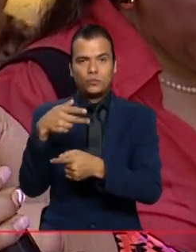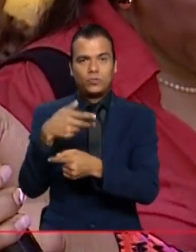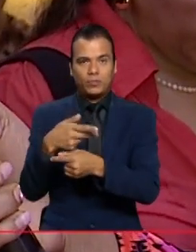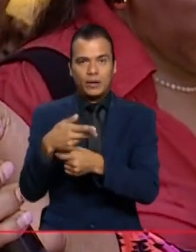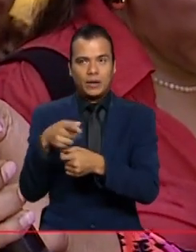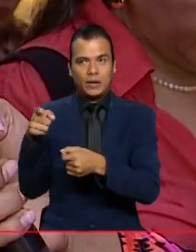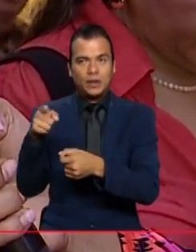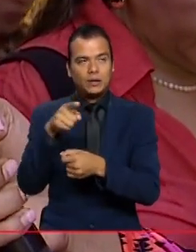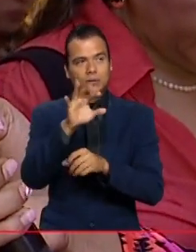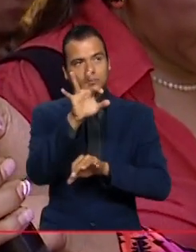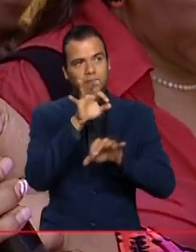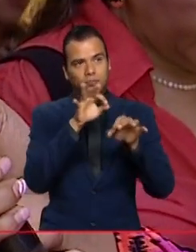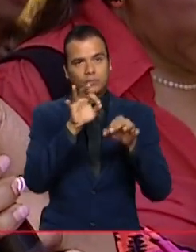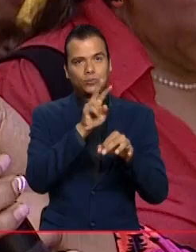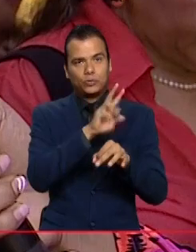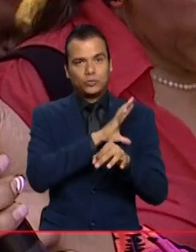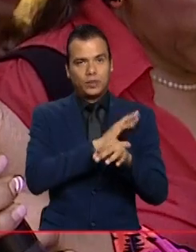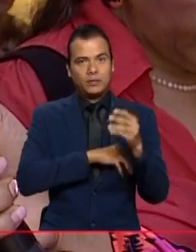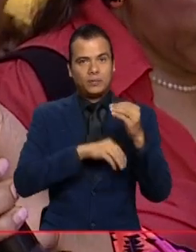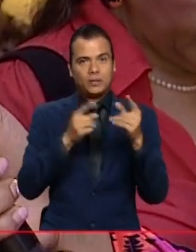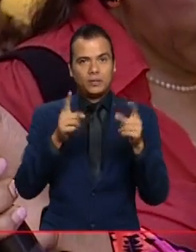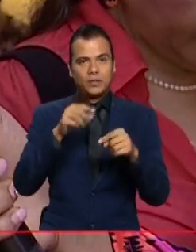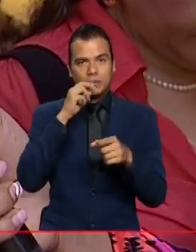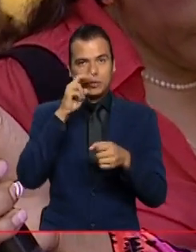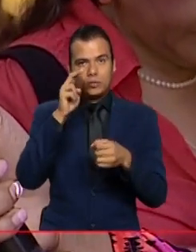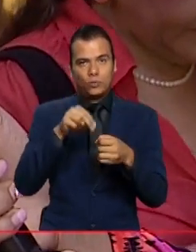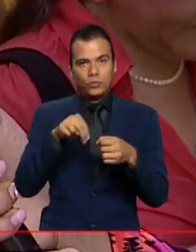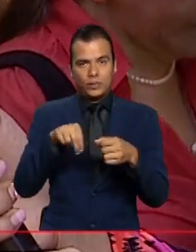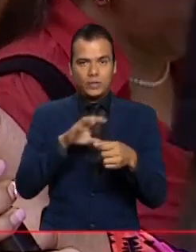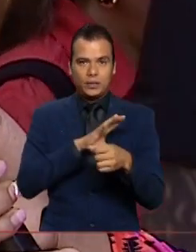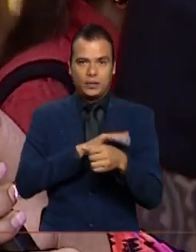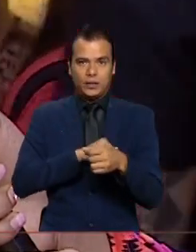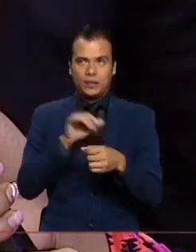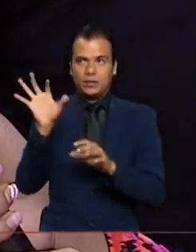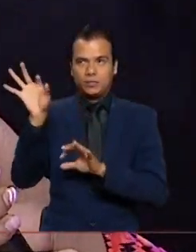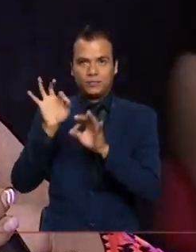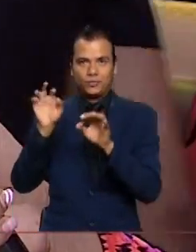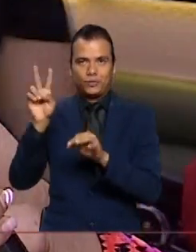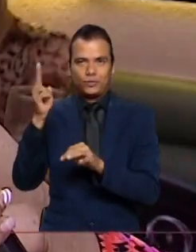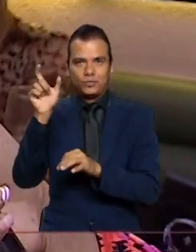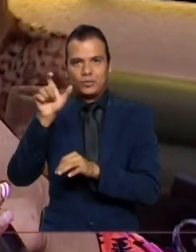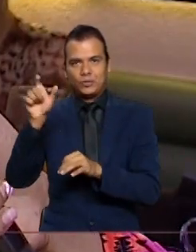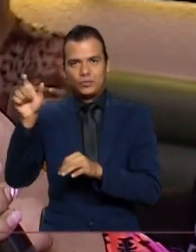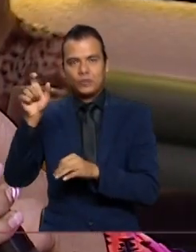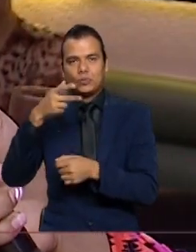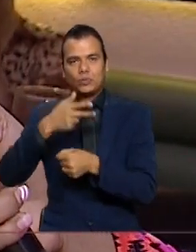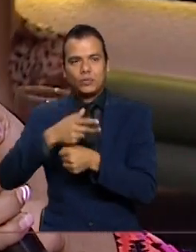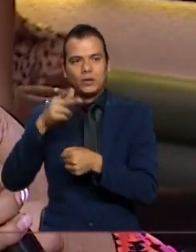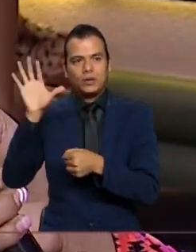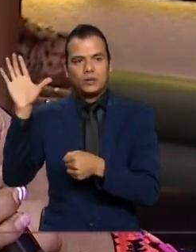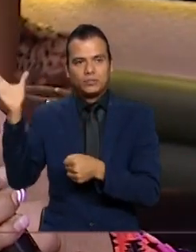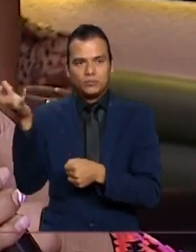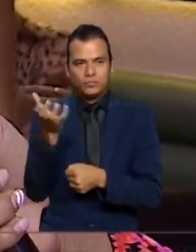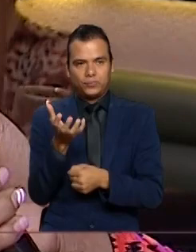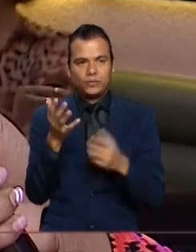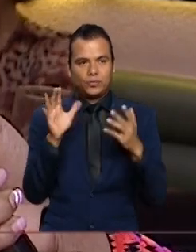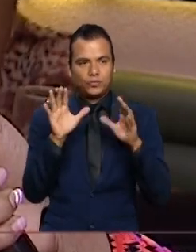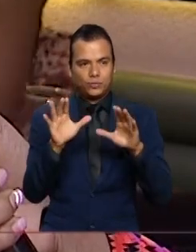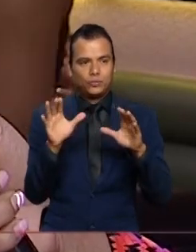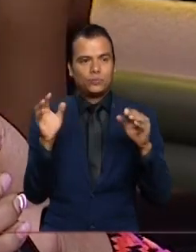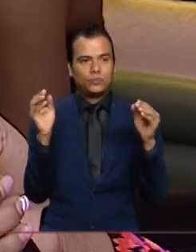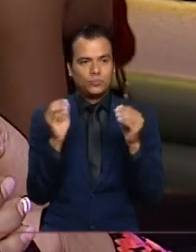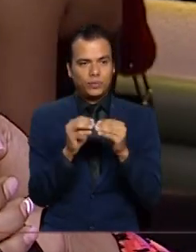vienen 2 diseñadores de allá para nuestra Semana de la Moda, los colectivos institucionales que van a tener su espacio y por supuesto